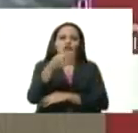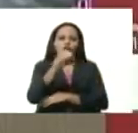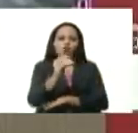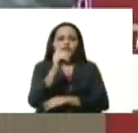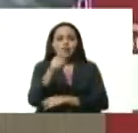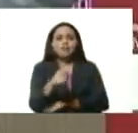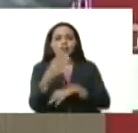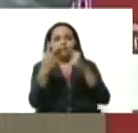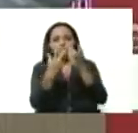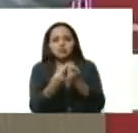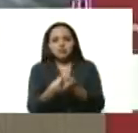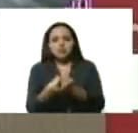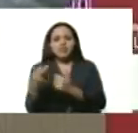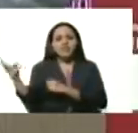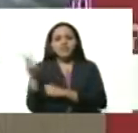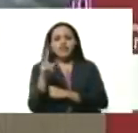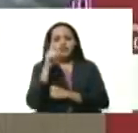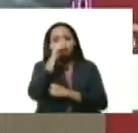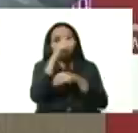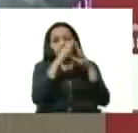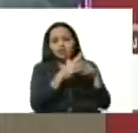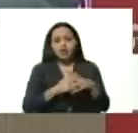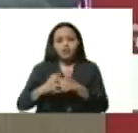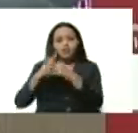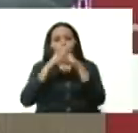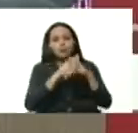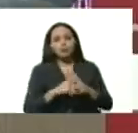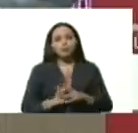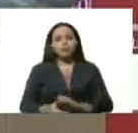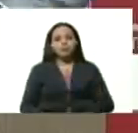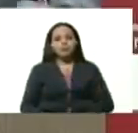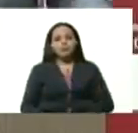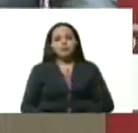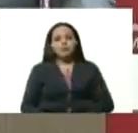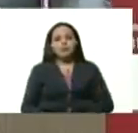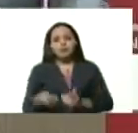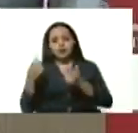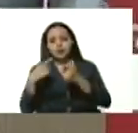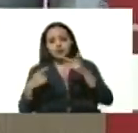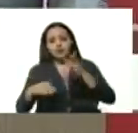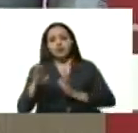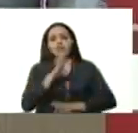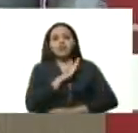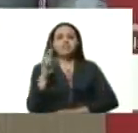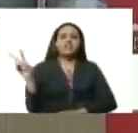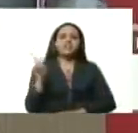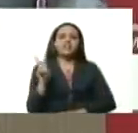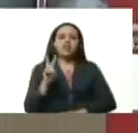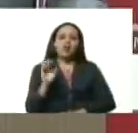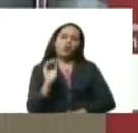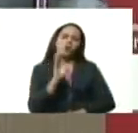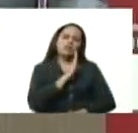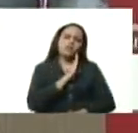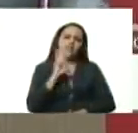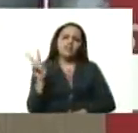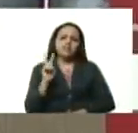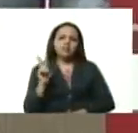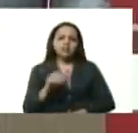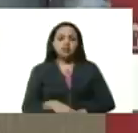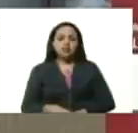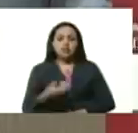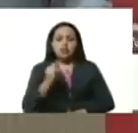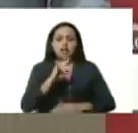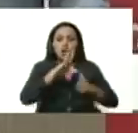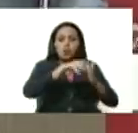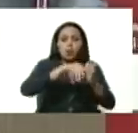Venezuela en los Estados Unidos de Norteamérica, de las cuentas que tenía Venezuela o que tiene Venezuela, pero han sido robadas, han